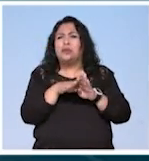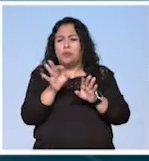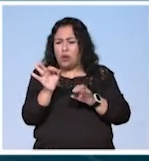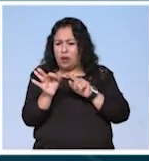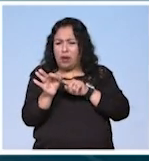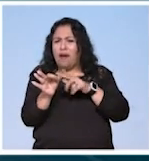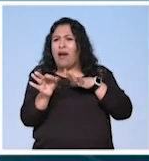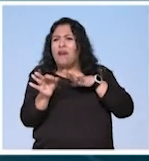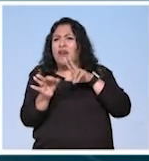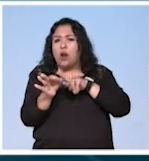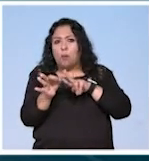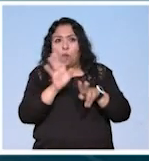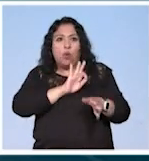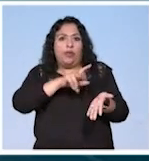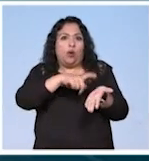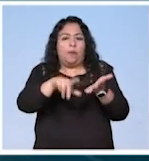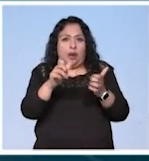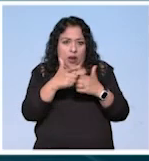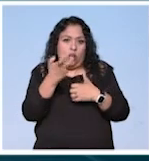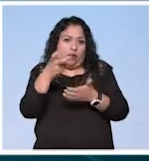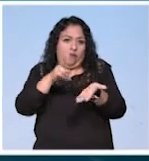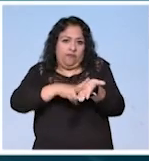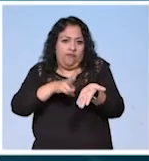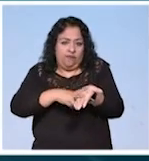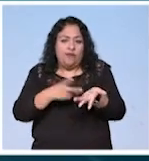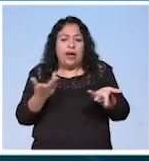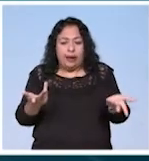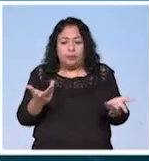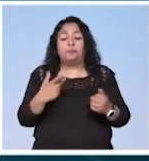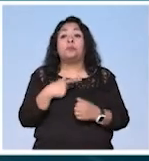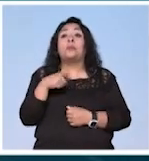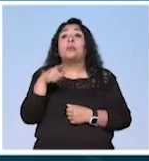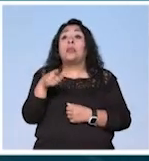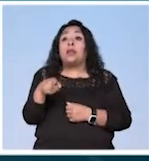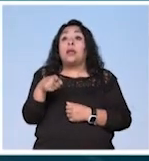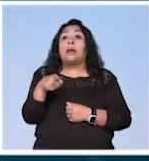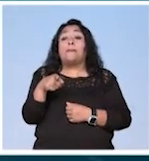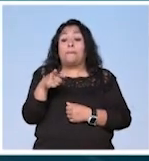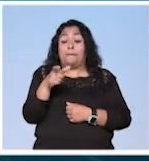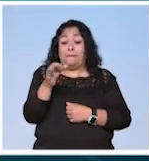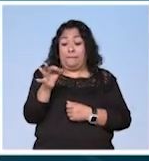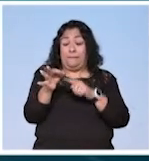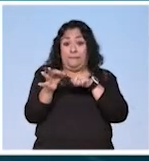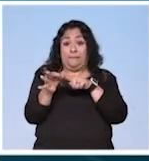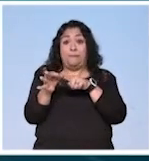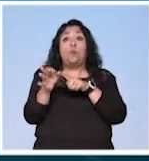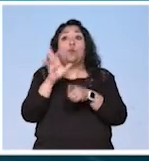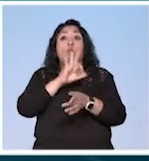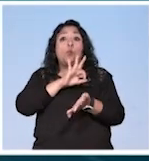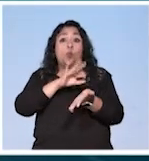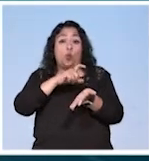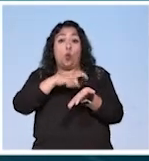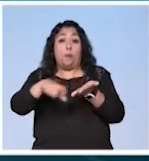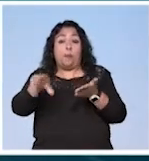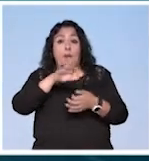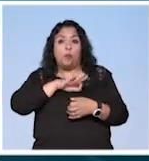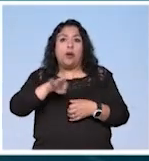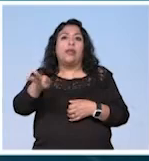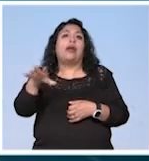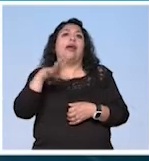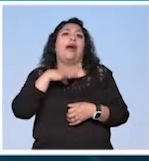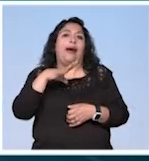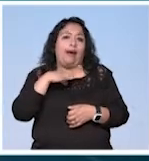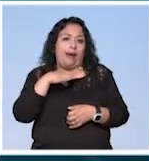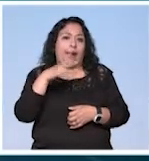moneda vale algo cuando puede comprar algo entonces en el momento que la moneda pudo comprar esa obra la moneda existió